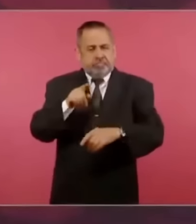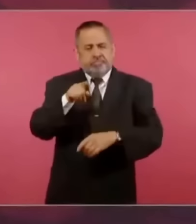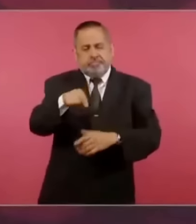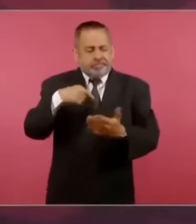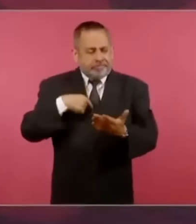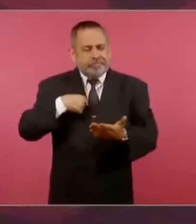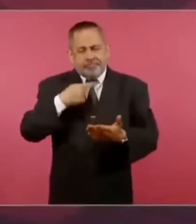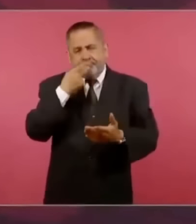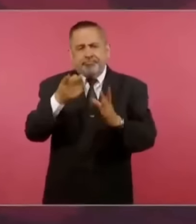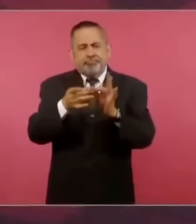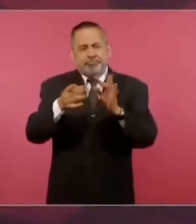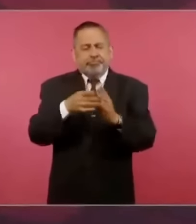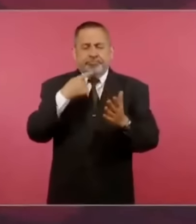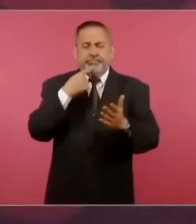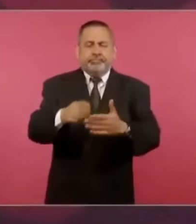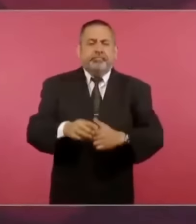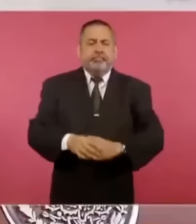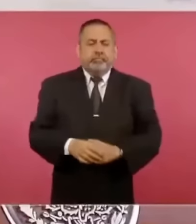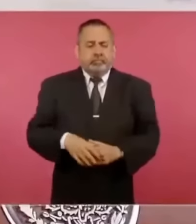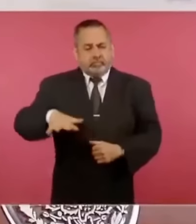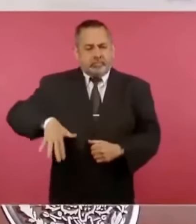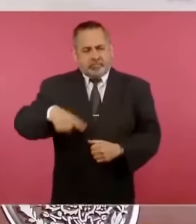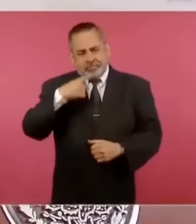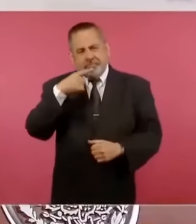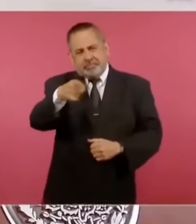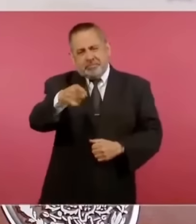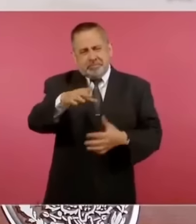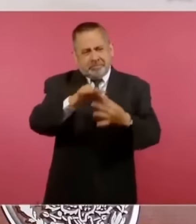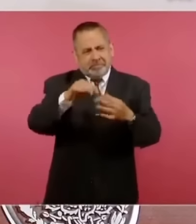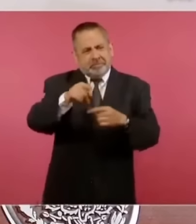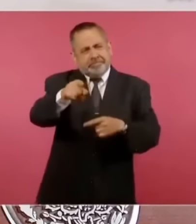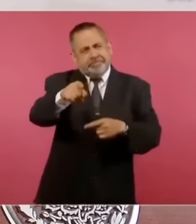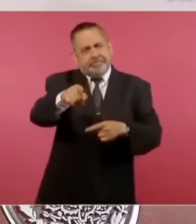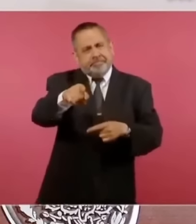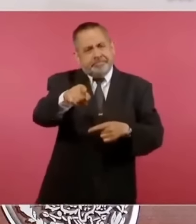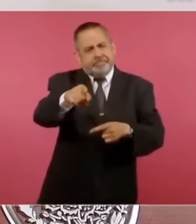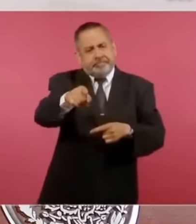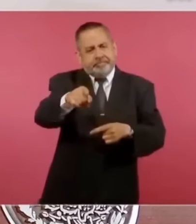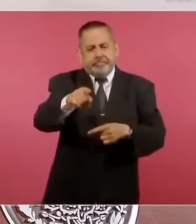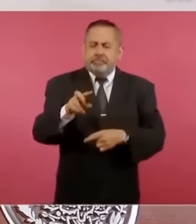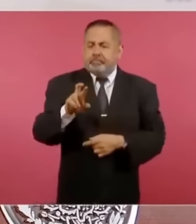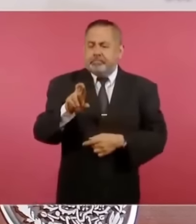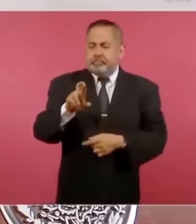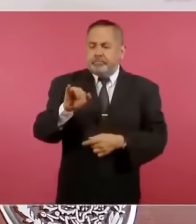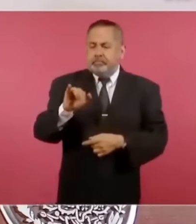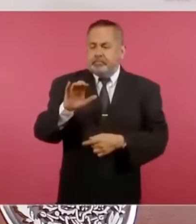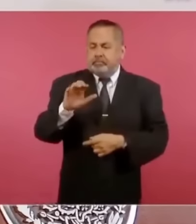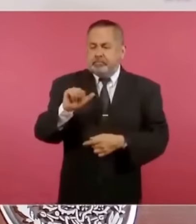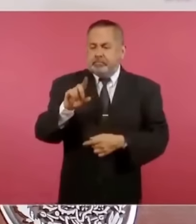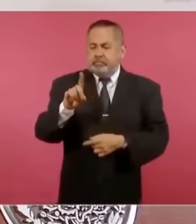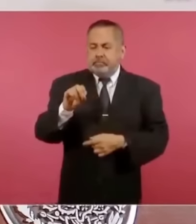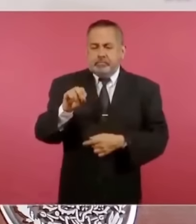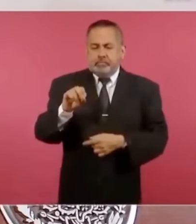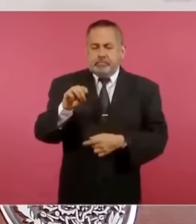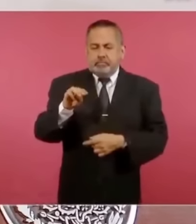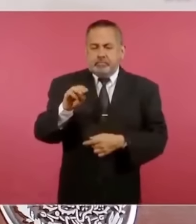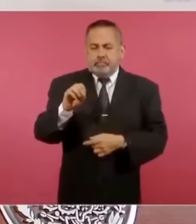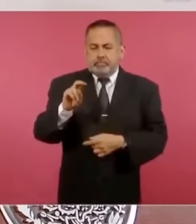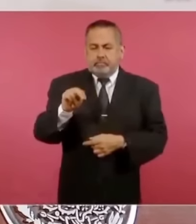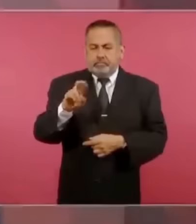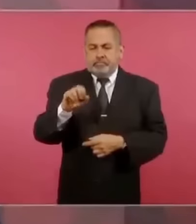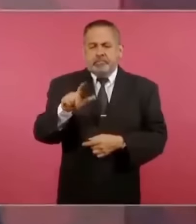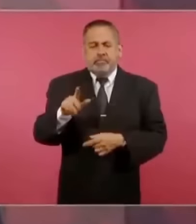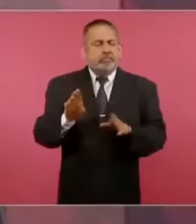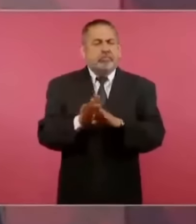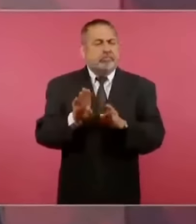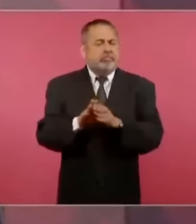hablo de lo que tú dices, de lo de Ricardo Monreal. de